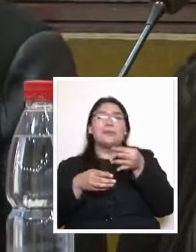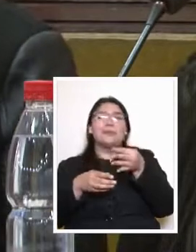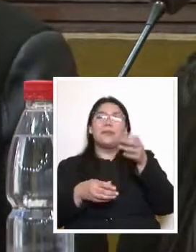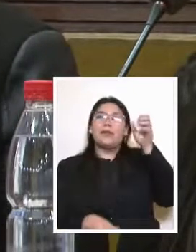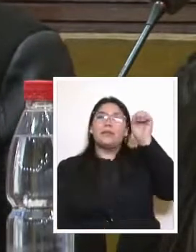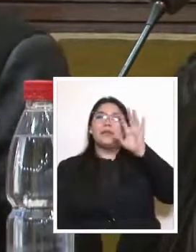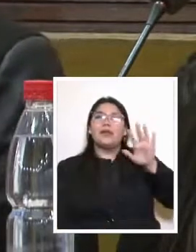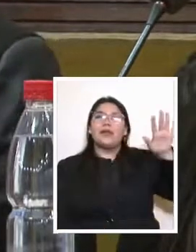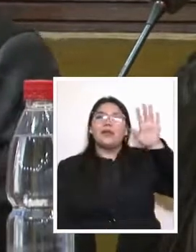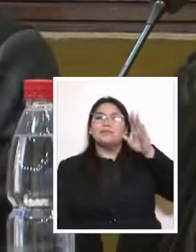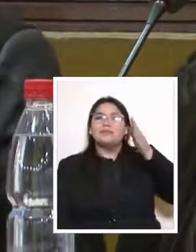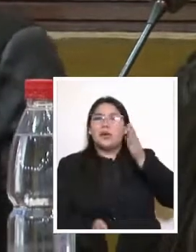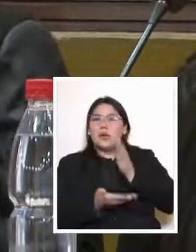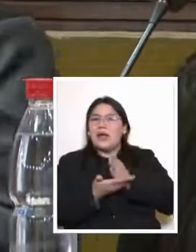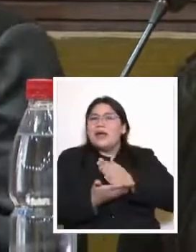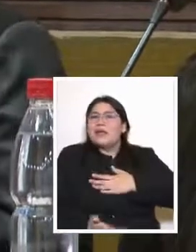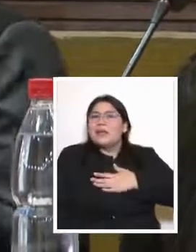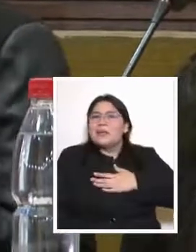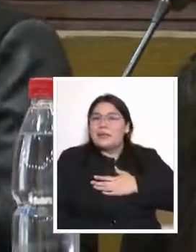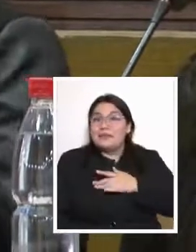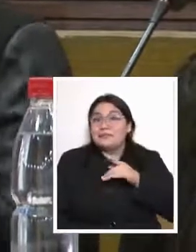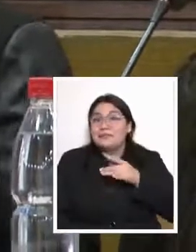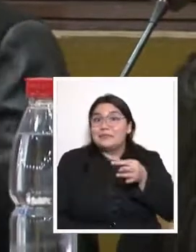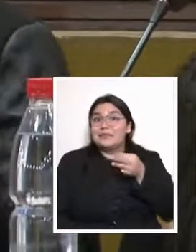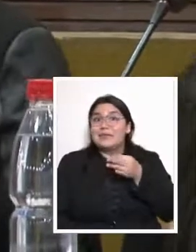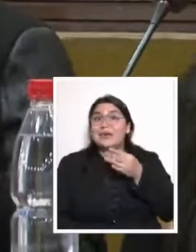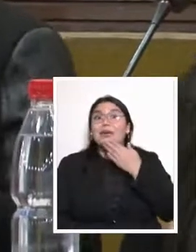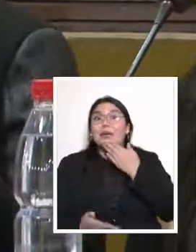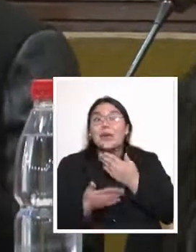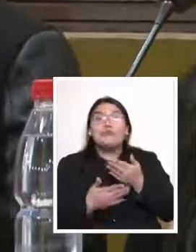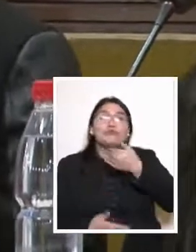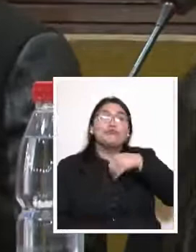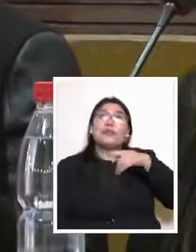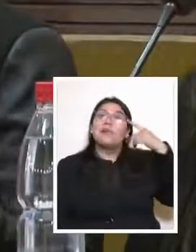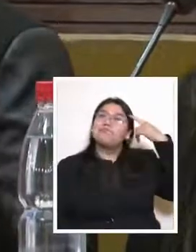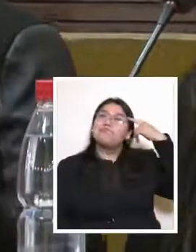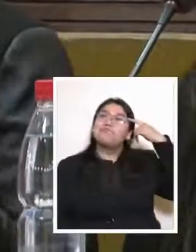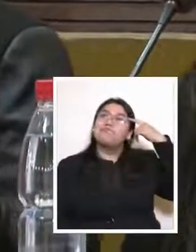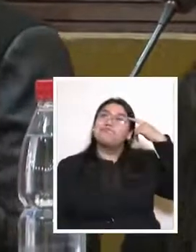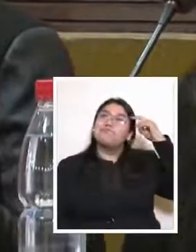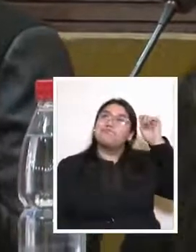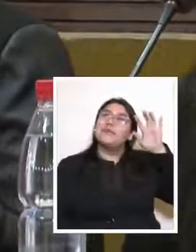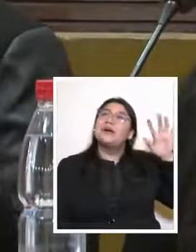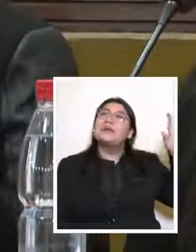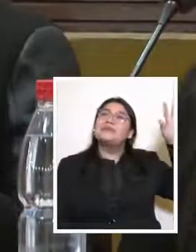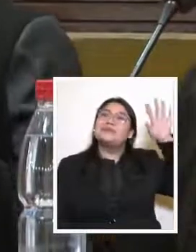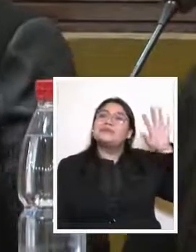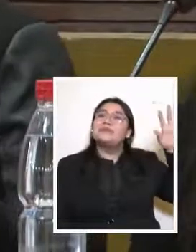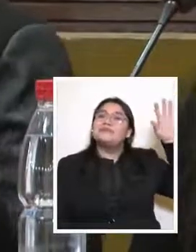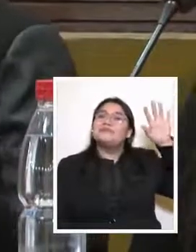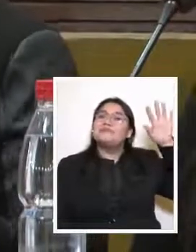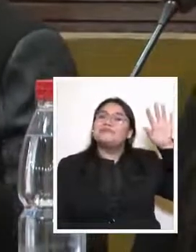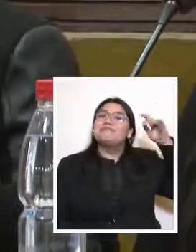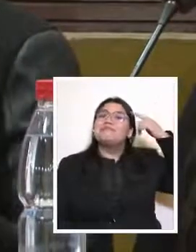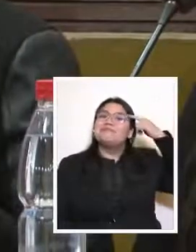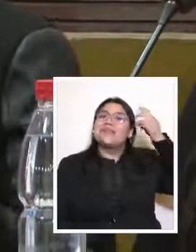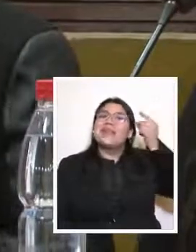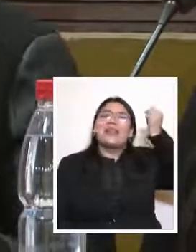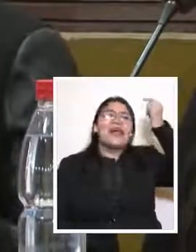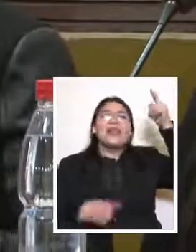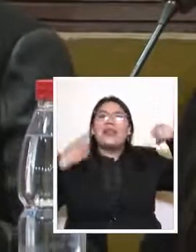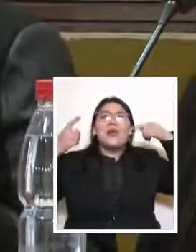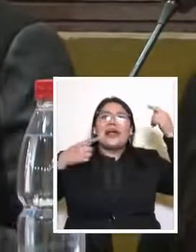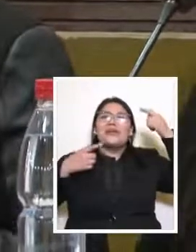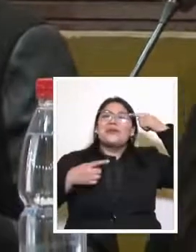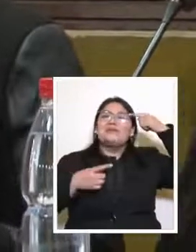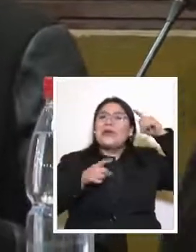futuro. Y cuando hicimos esto, esta locura de vamos a proponer una idea loca y vamos a